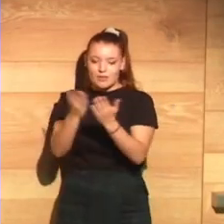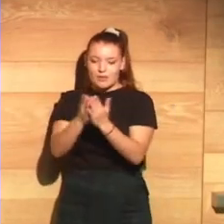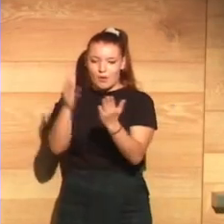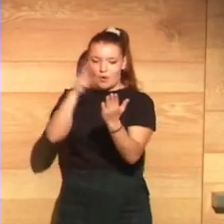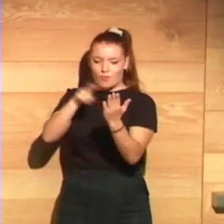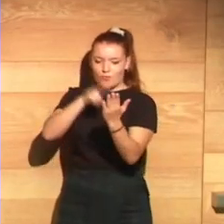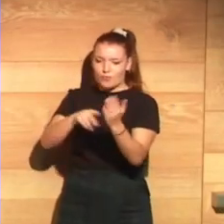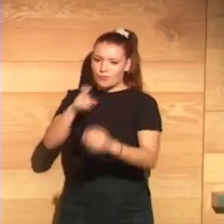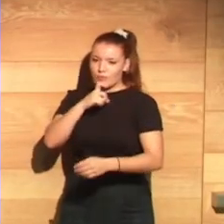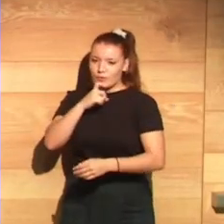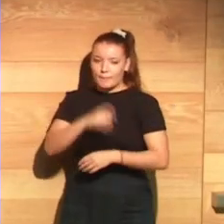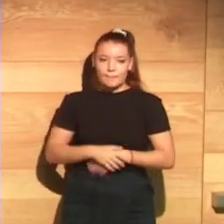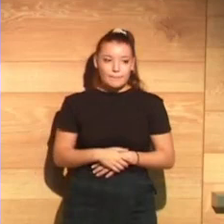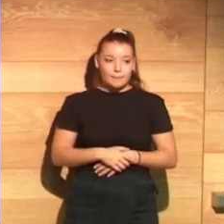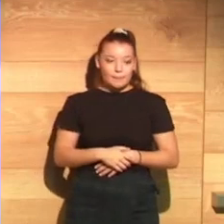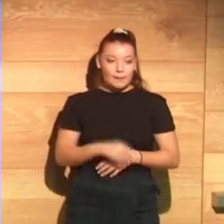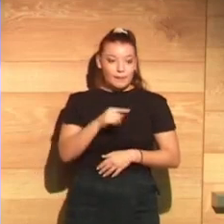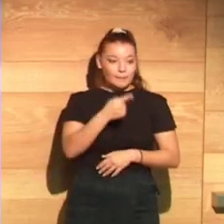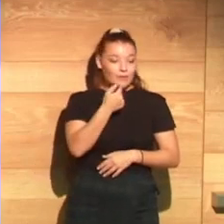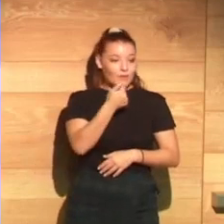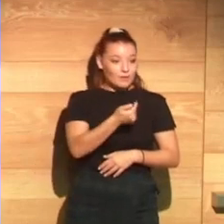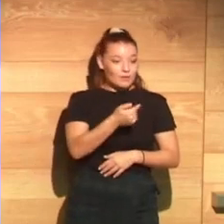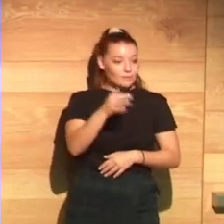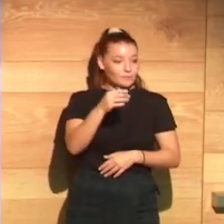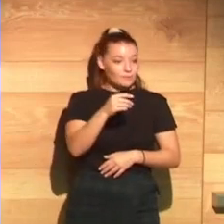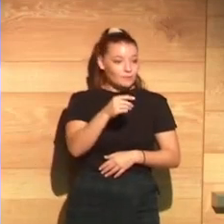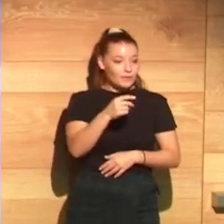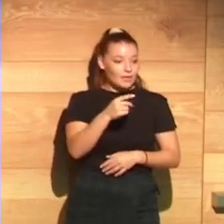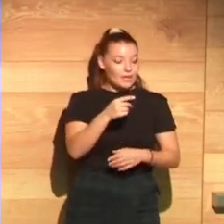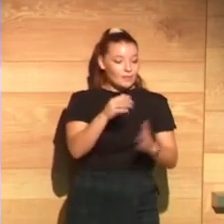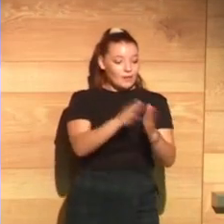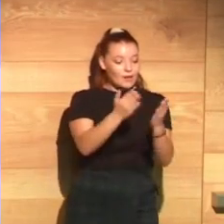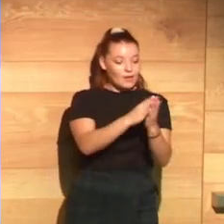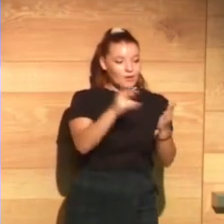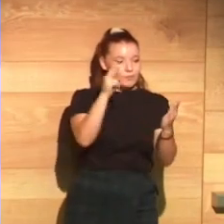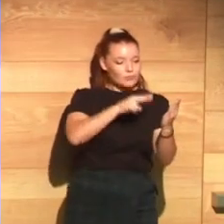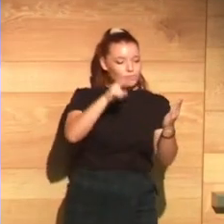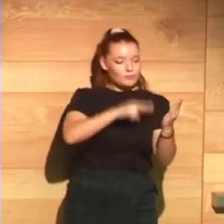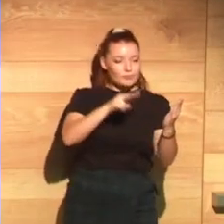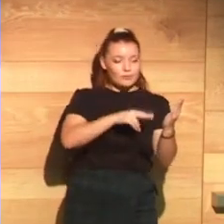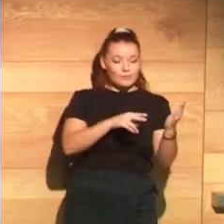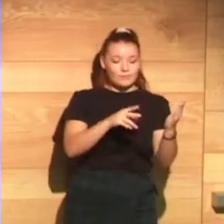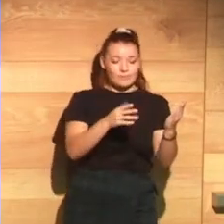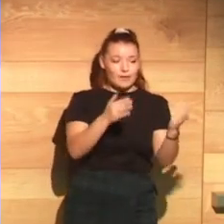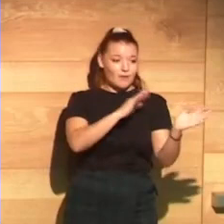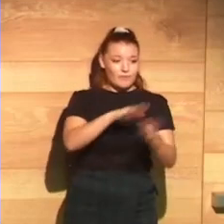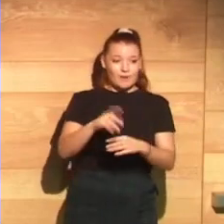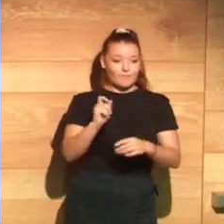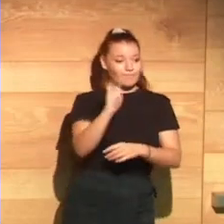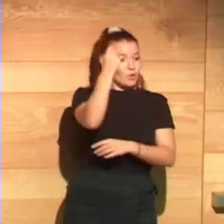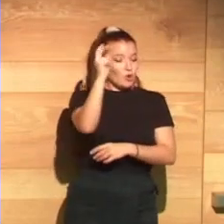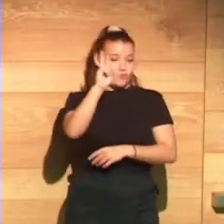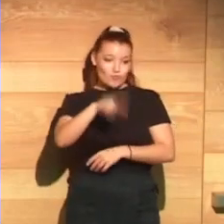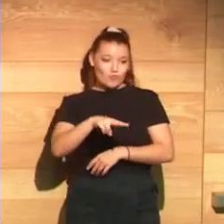difíciles que... Claro. Bueno, eso en concreto, ella reconoció que lo había intentado leer un montón de veces y no lo había conseguido, lo cual me parece además como